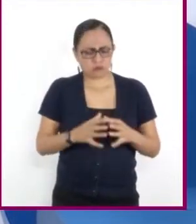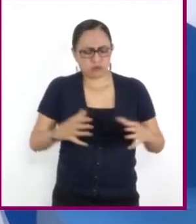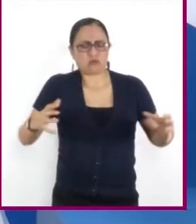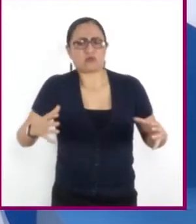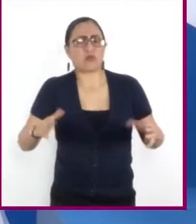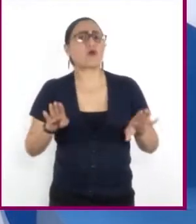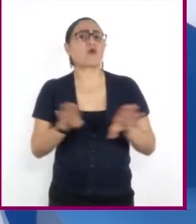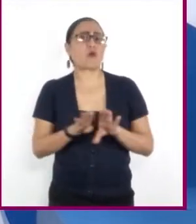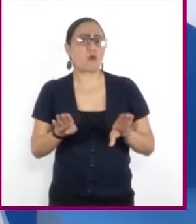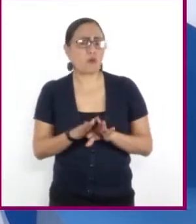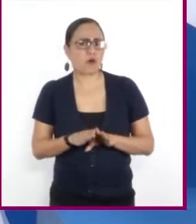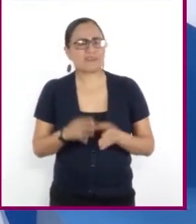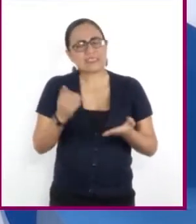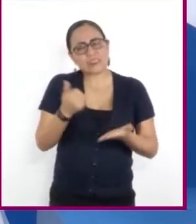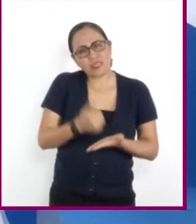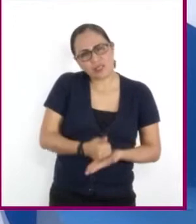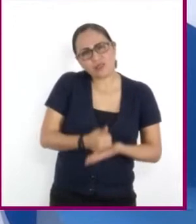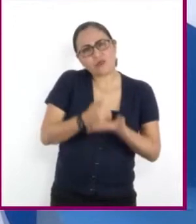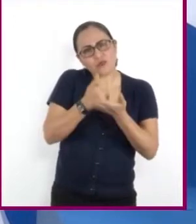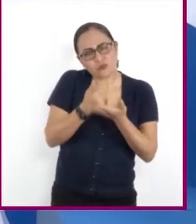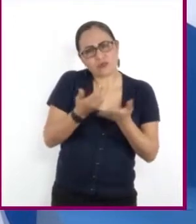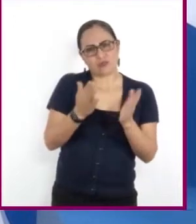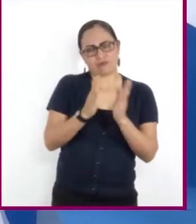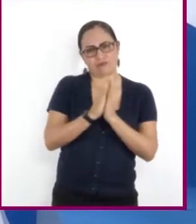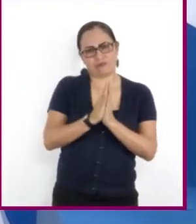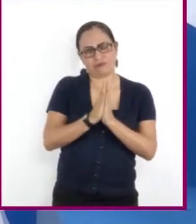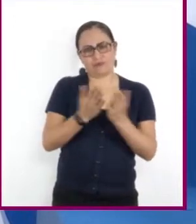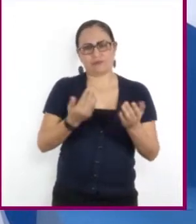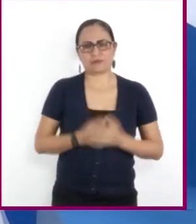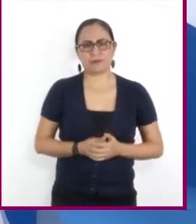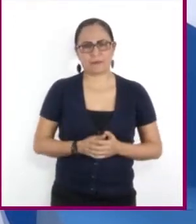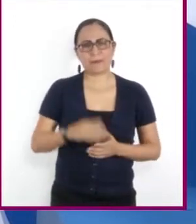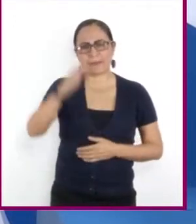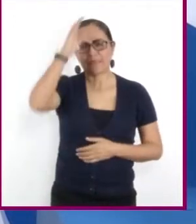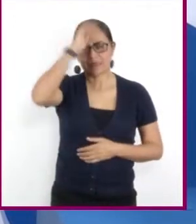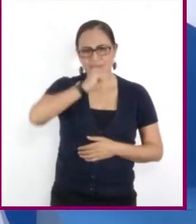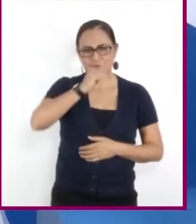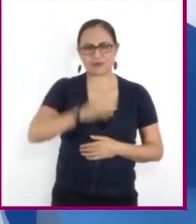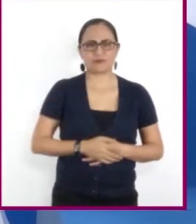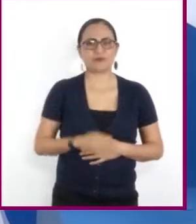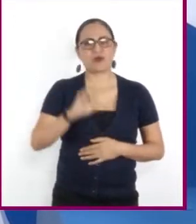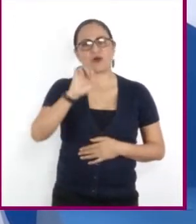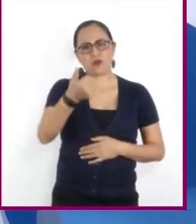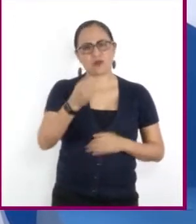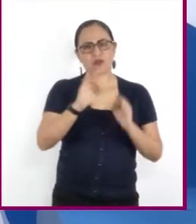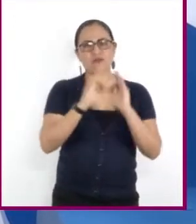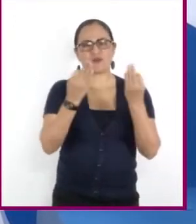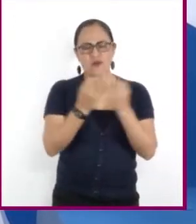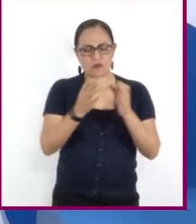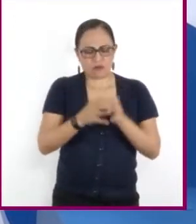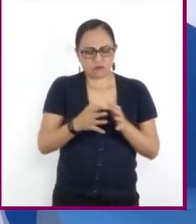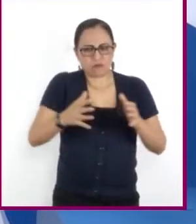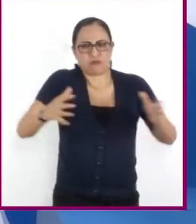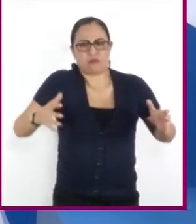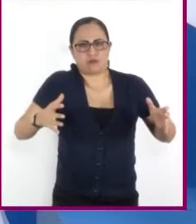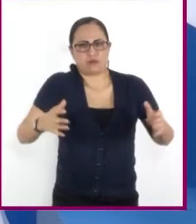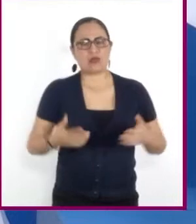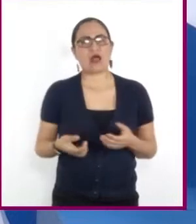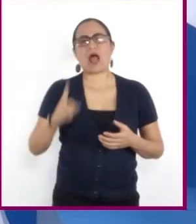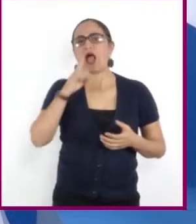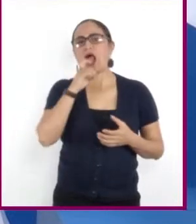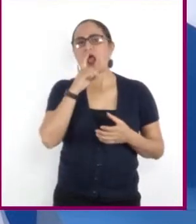que necesitamos una ayudita, profesora. Por supuesto, otra de las formas de medir un volumen es utilizando